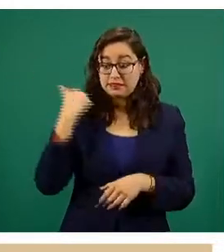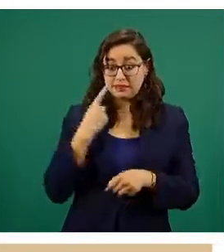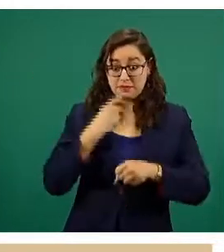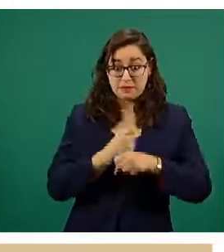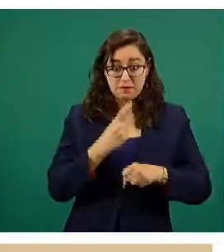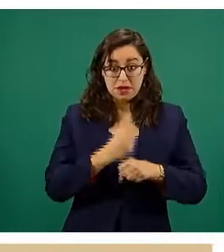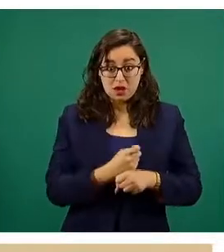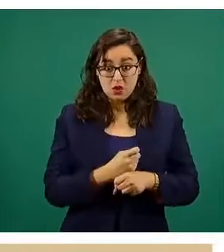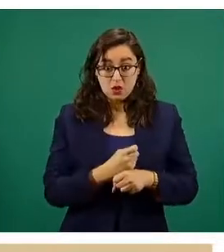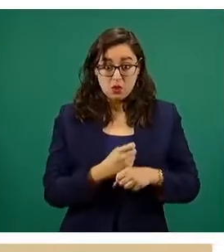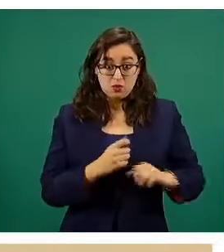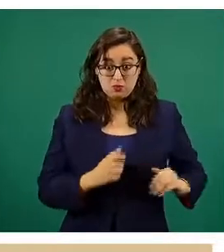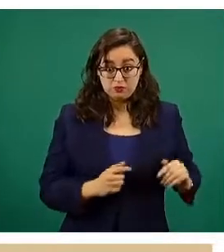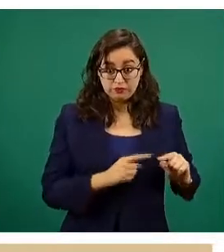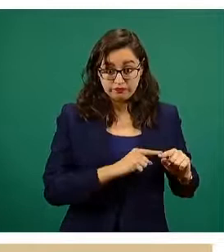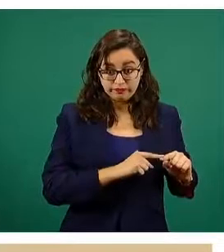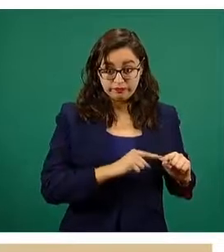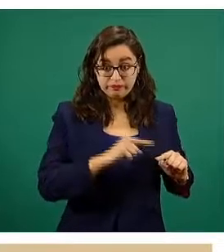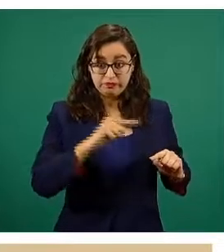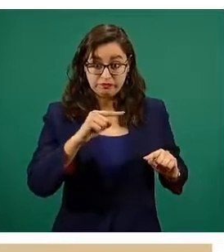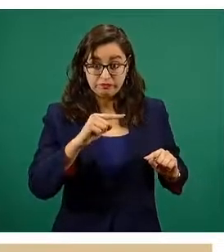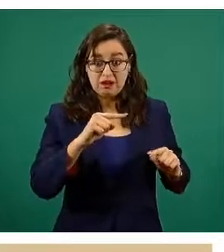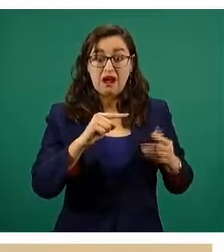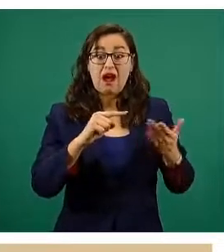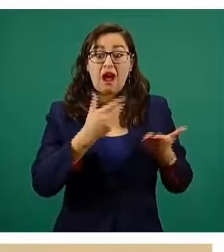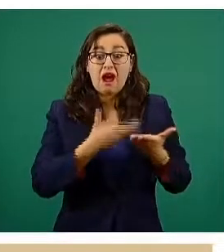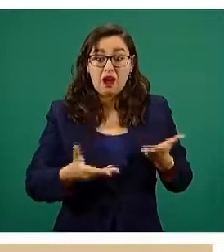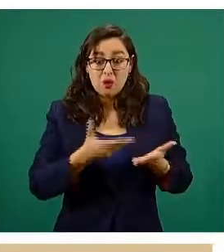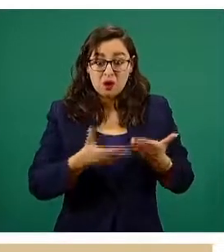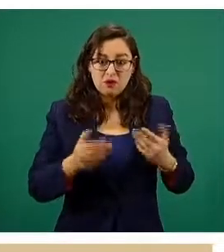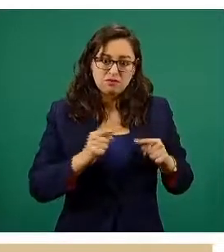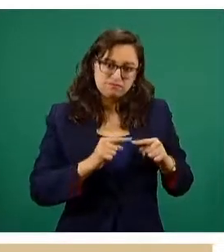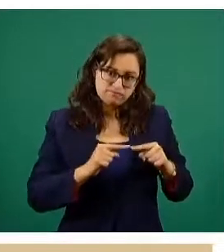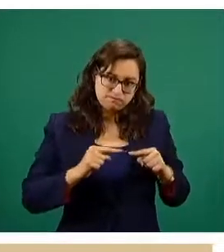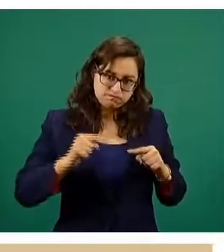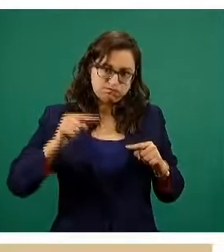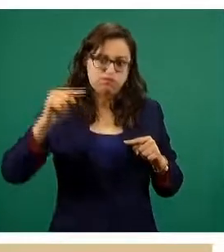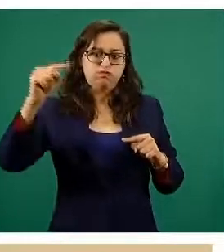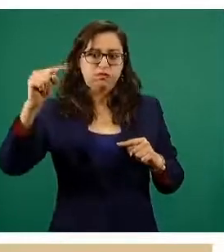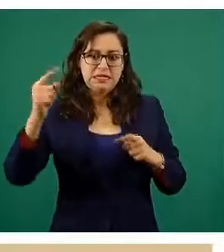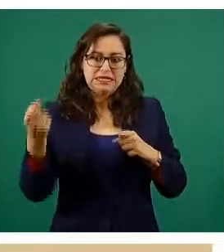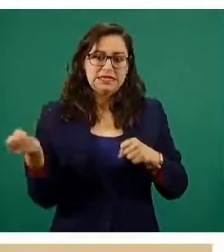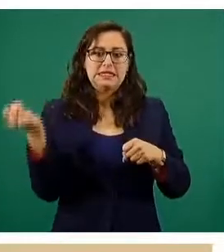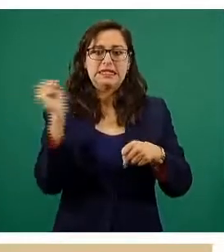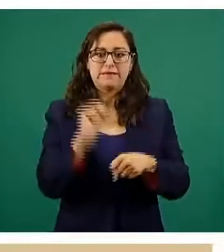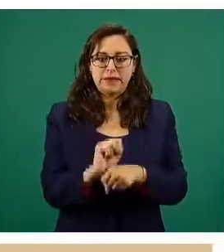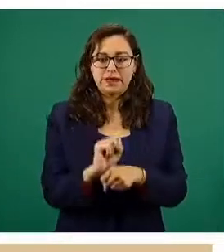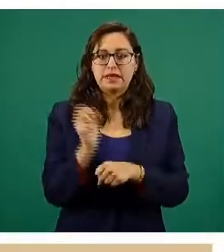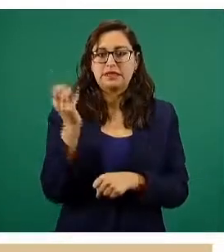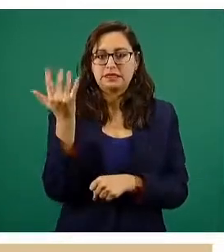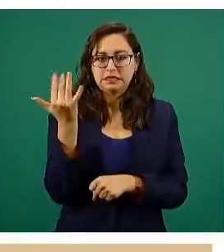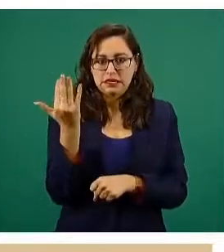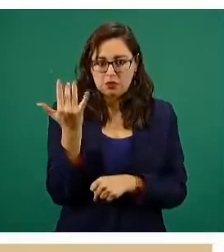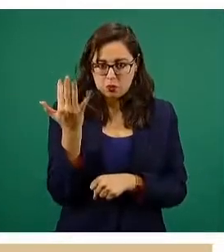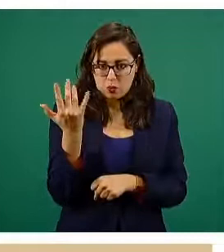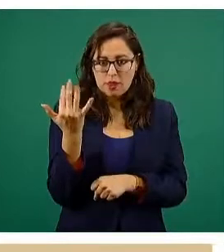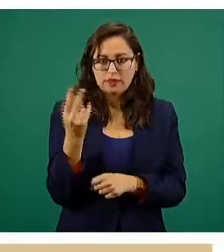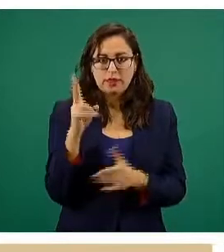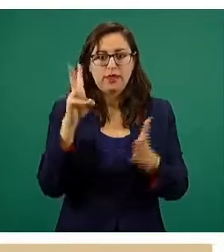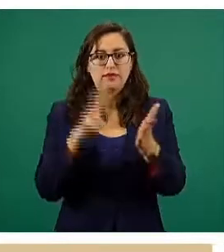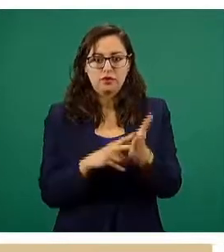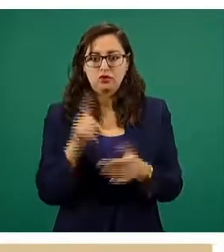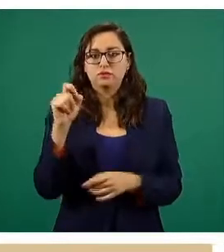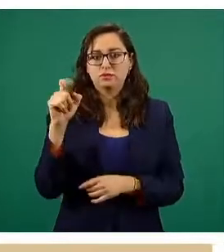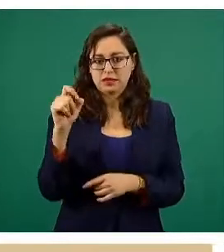del verano, y llegamos a este punto en la semana epidemiológica número 50 de